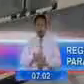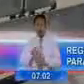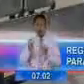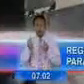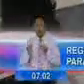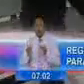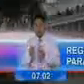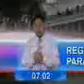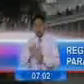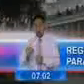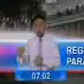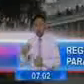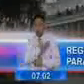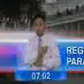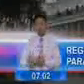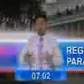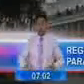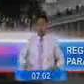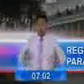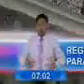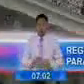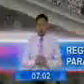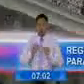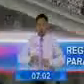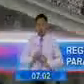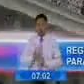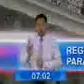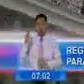febrero se tiene previsto que el presidente Lenín Moreno presente la emisión de una nueva cédula.